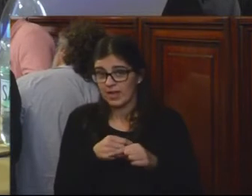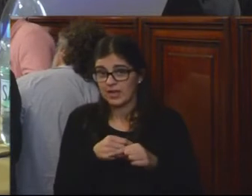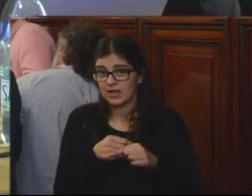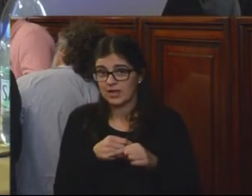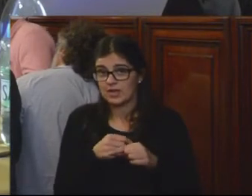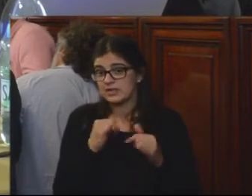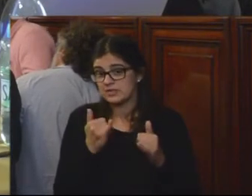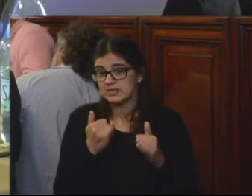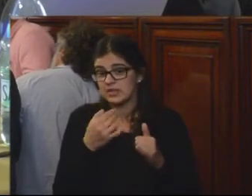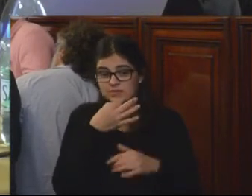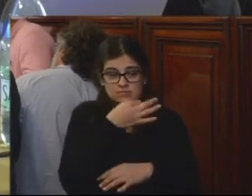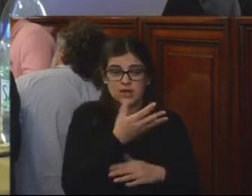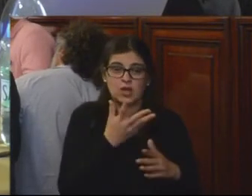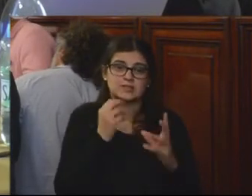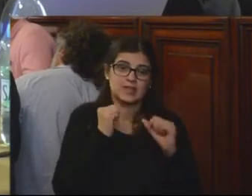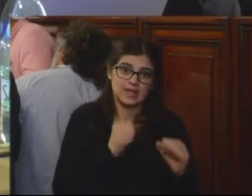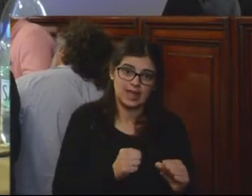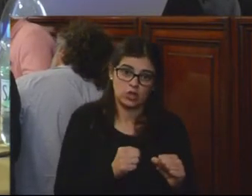doy la palabra al secretario